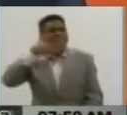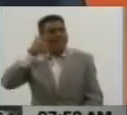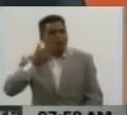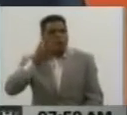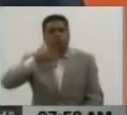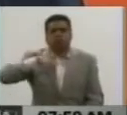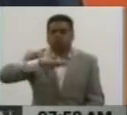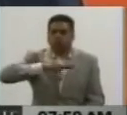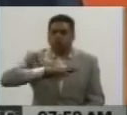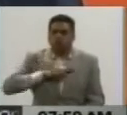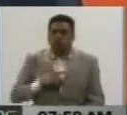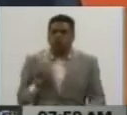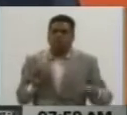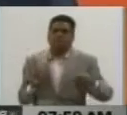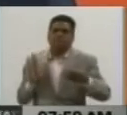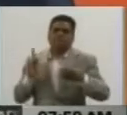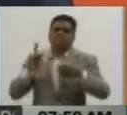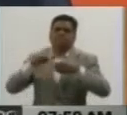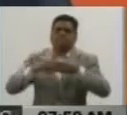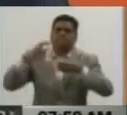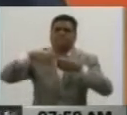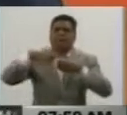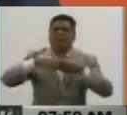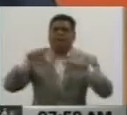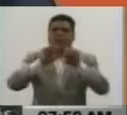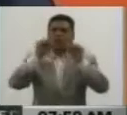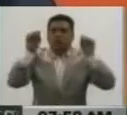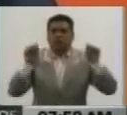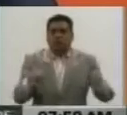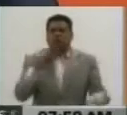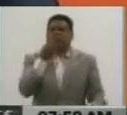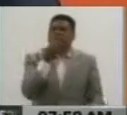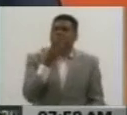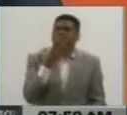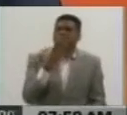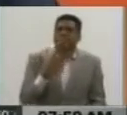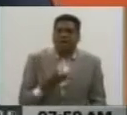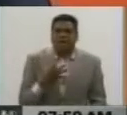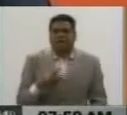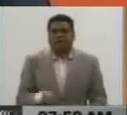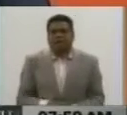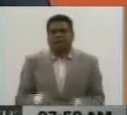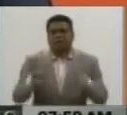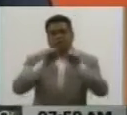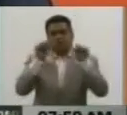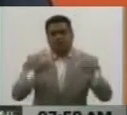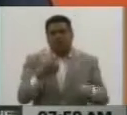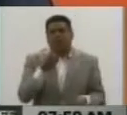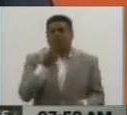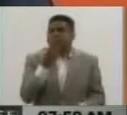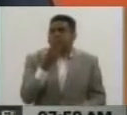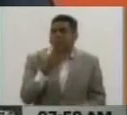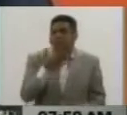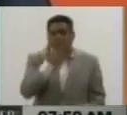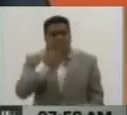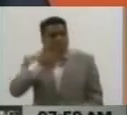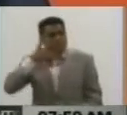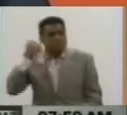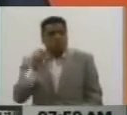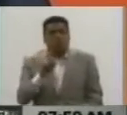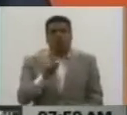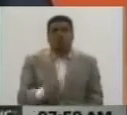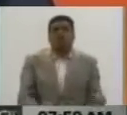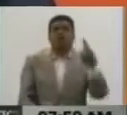sistema inclusivo, de un salto a un sistema de calidad, a un sistema de calidad sin que saquemos a un